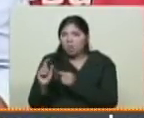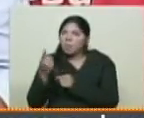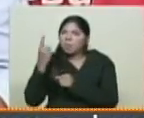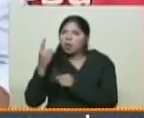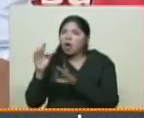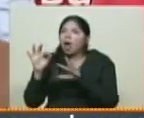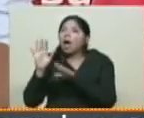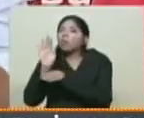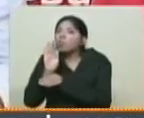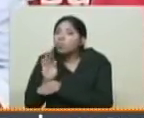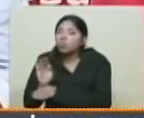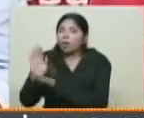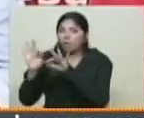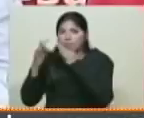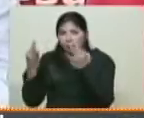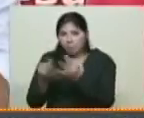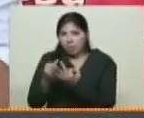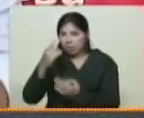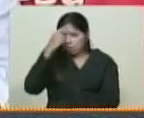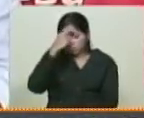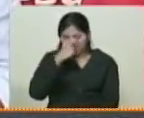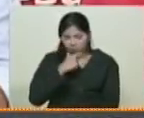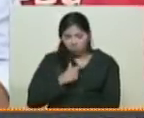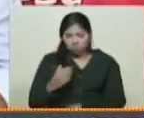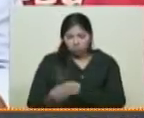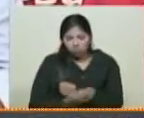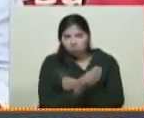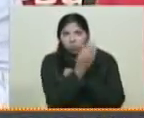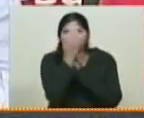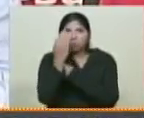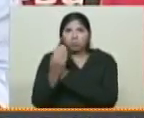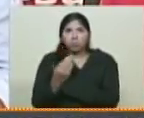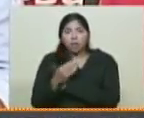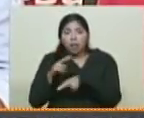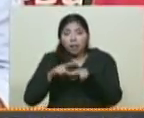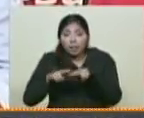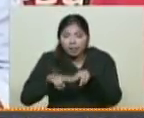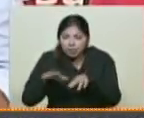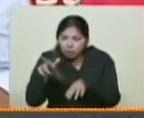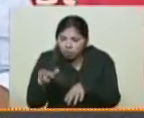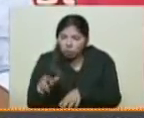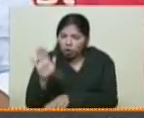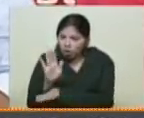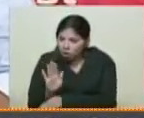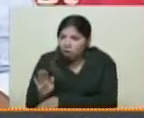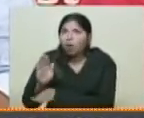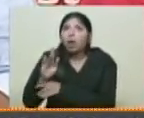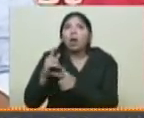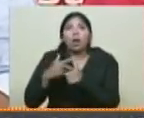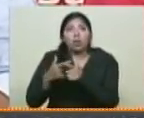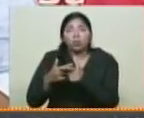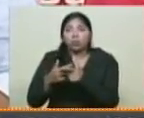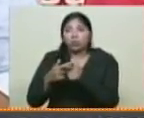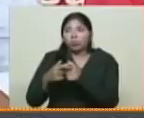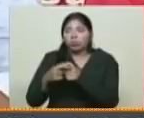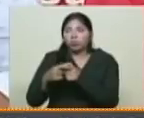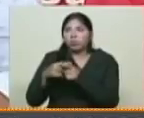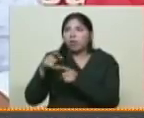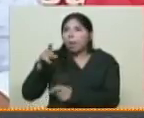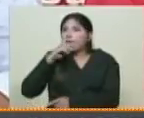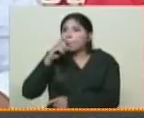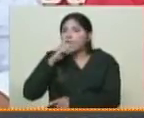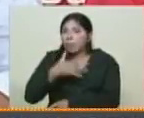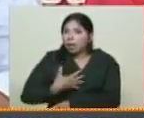la familia, lo primero es el ser humano, nuestro niño, nuestra niña, y por ello el presidente ha tomado toda esta serie de medidas, la